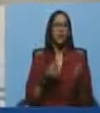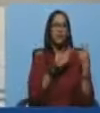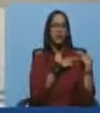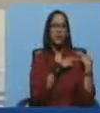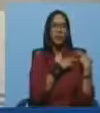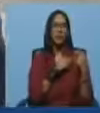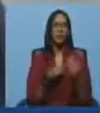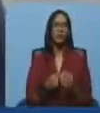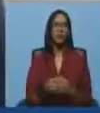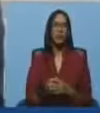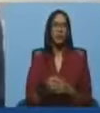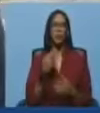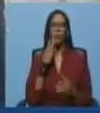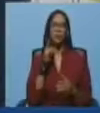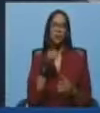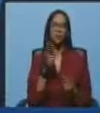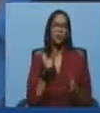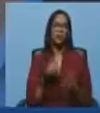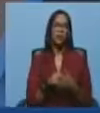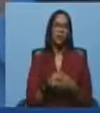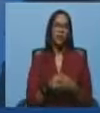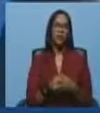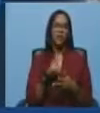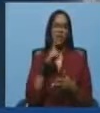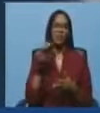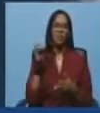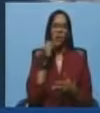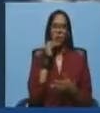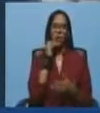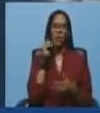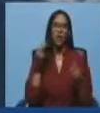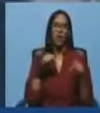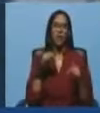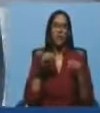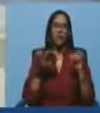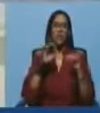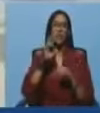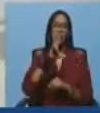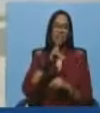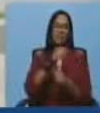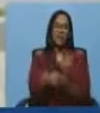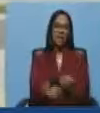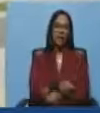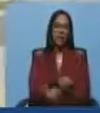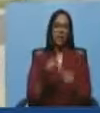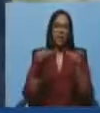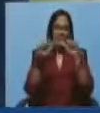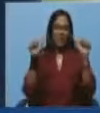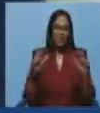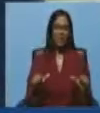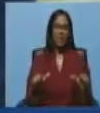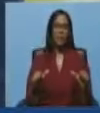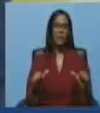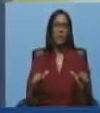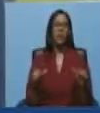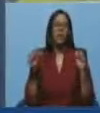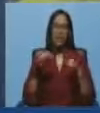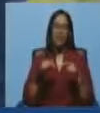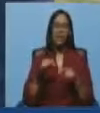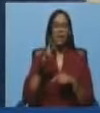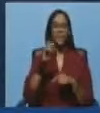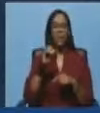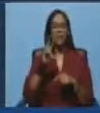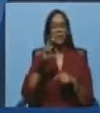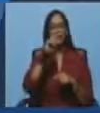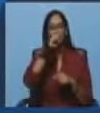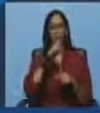generación. Si ponte tú que de cada 100 jóvenes, ahorita 13 gradúen en tema de sistema, bueno, de aquí a 20, 30 años,